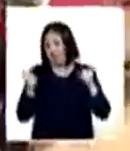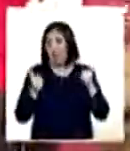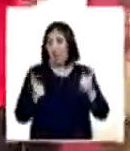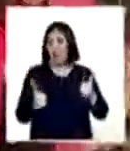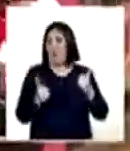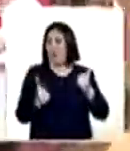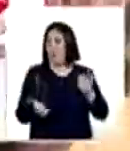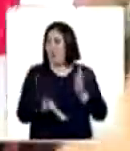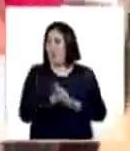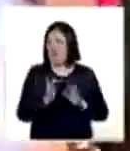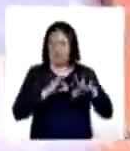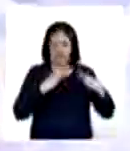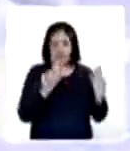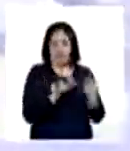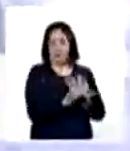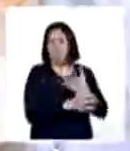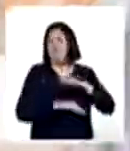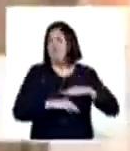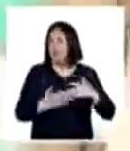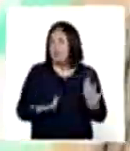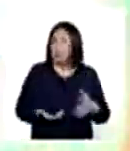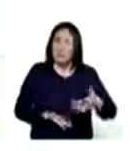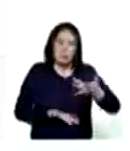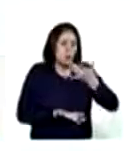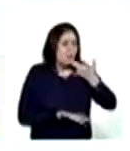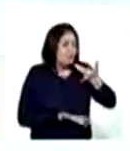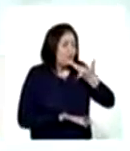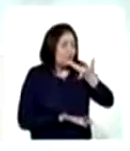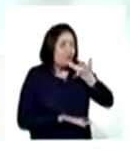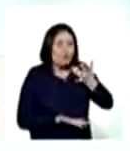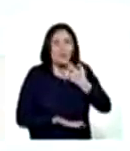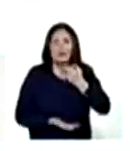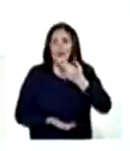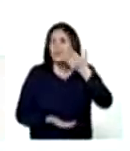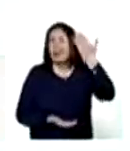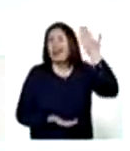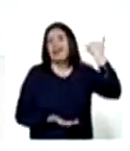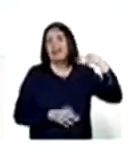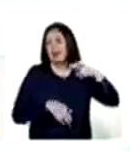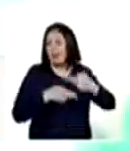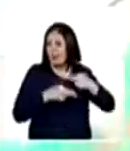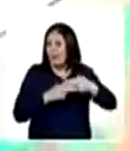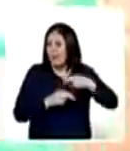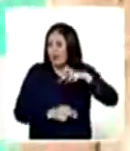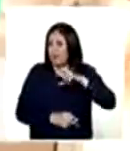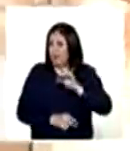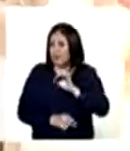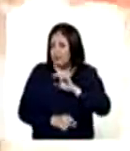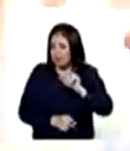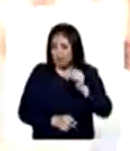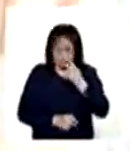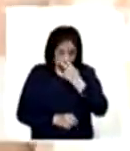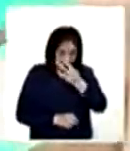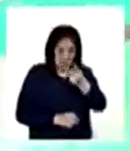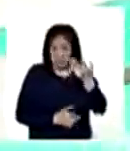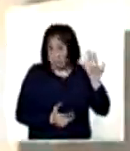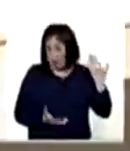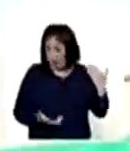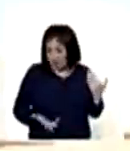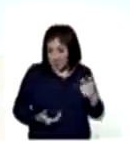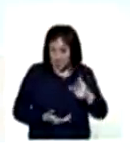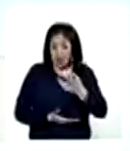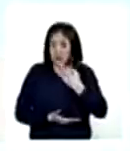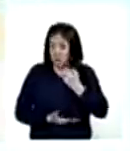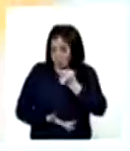engreírnos en familia y probar postres que han quedado en el olvido, como las ponderaciones, por ejemplo. ¿Habían visto alguna vez ustedes, chicas, este